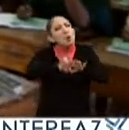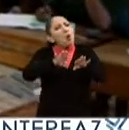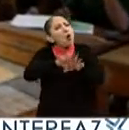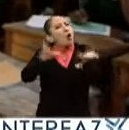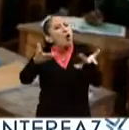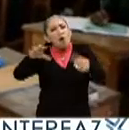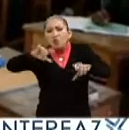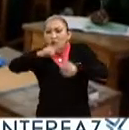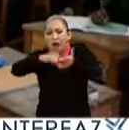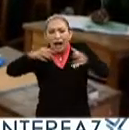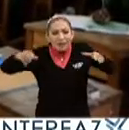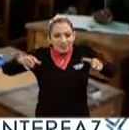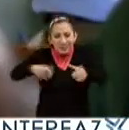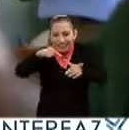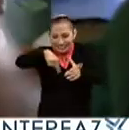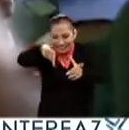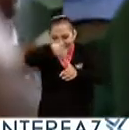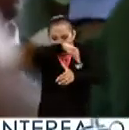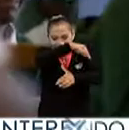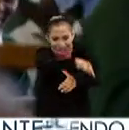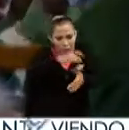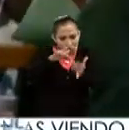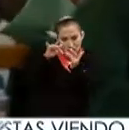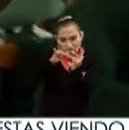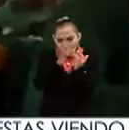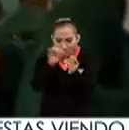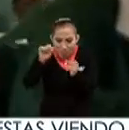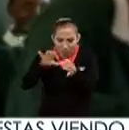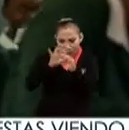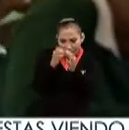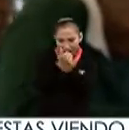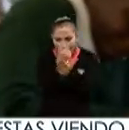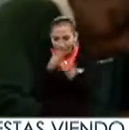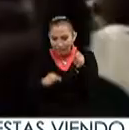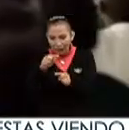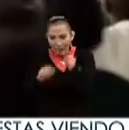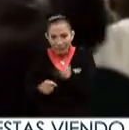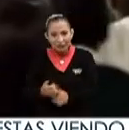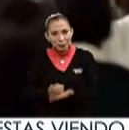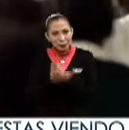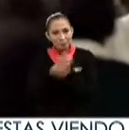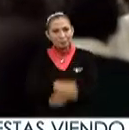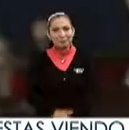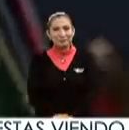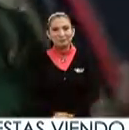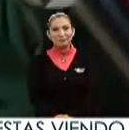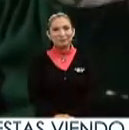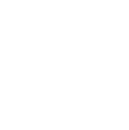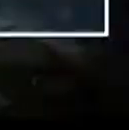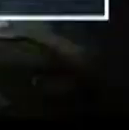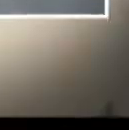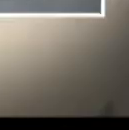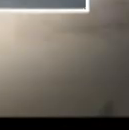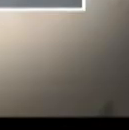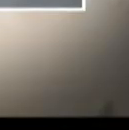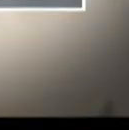en un ecosistema, pues todos sus elementos están conectados entre sí y dependen unos de otros.